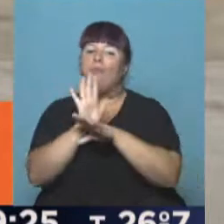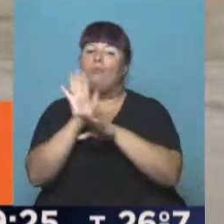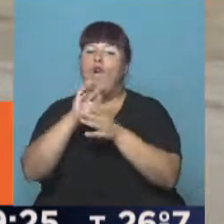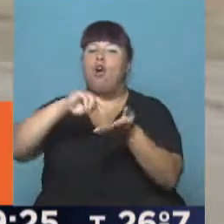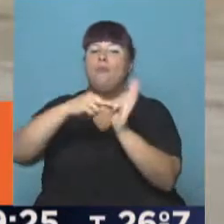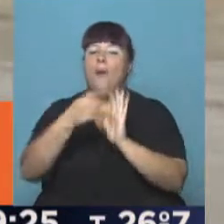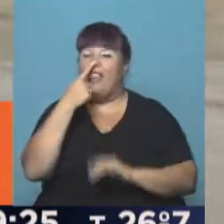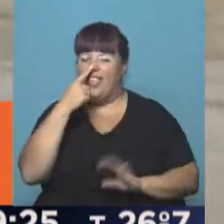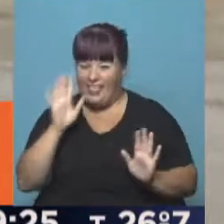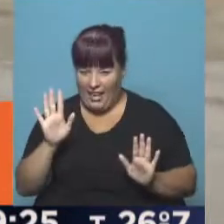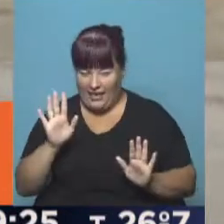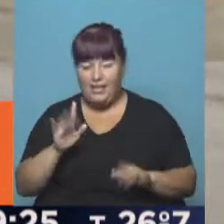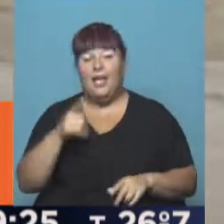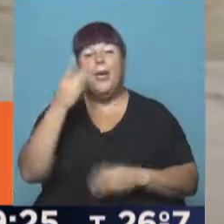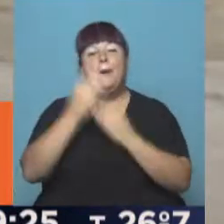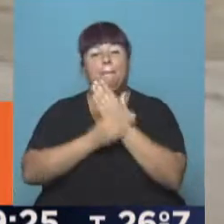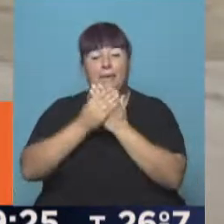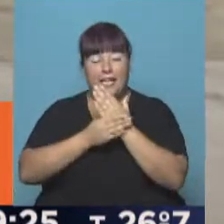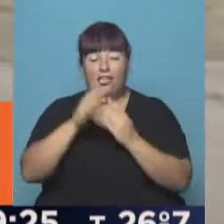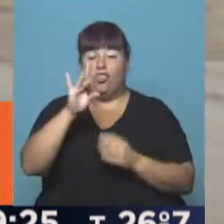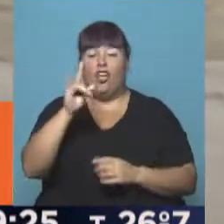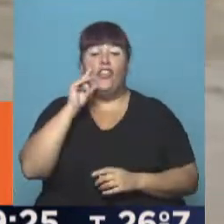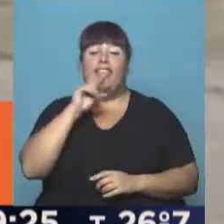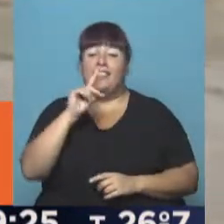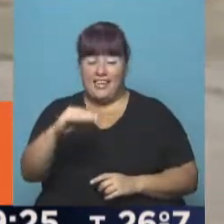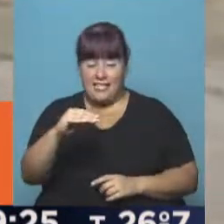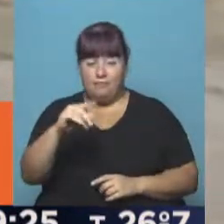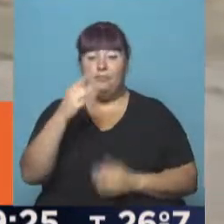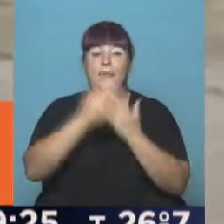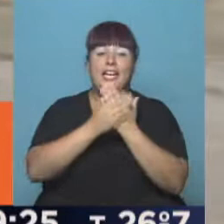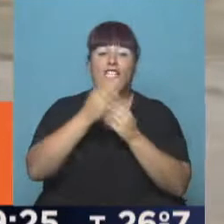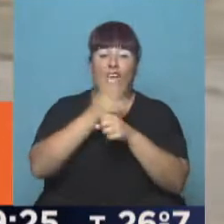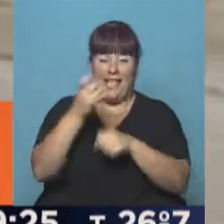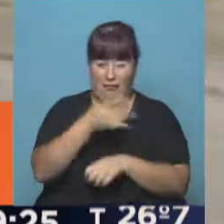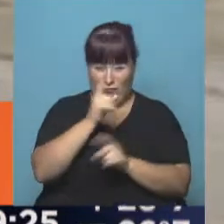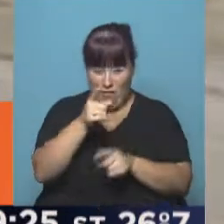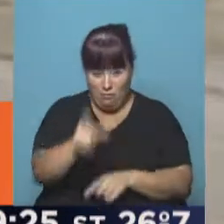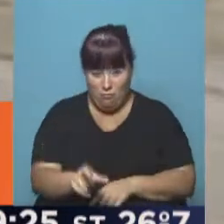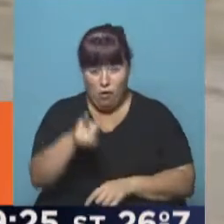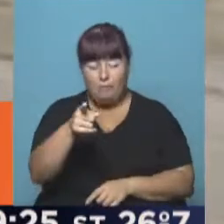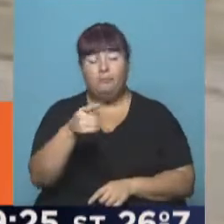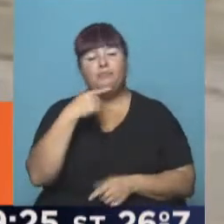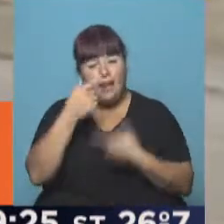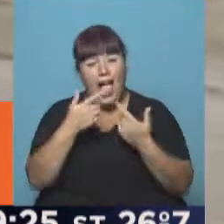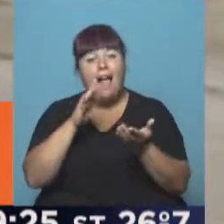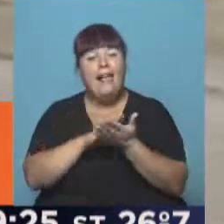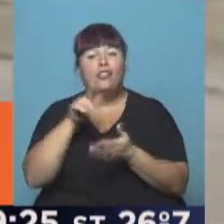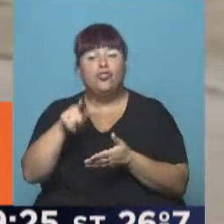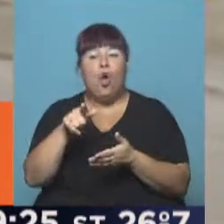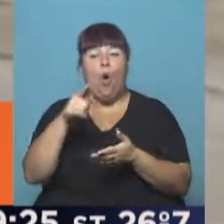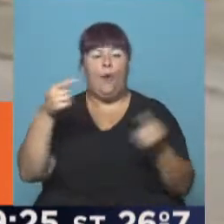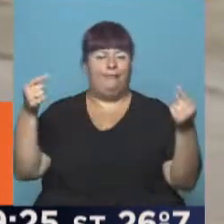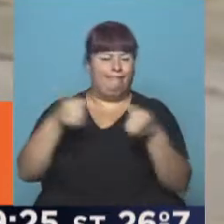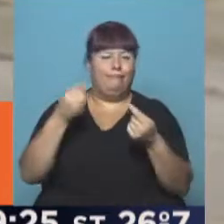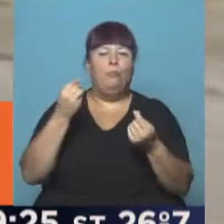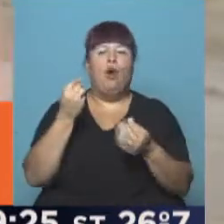conflicto de intereses. El ministro Guillermo Dietrich, ministro de Transporte, se refirió justamente a esta controversia